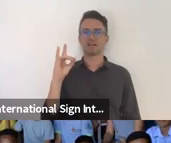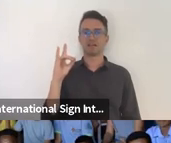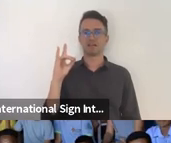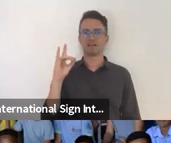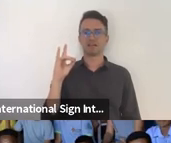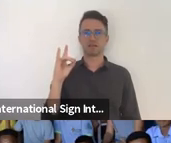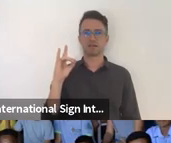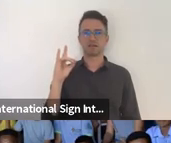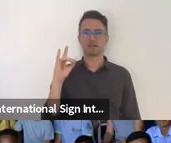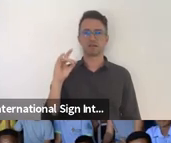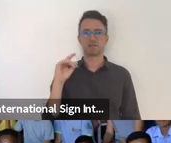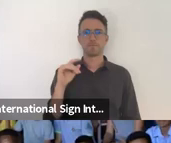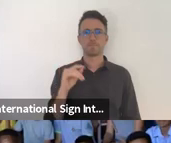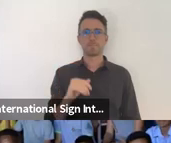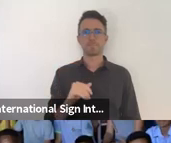representando a Bolivia.